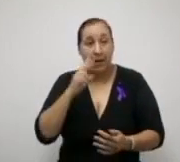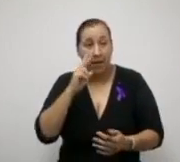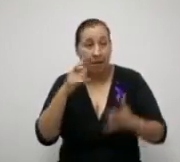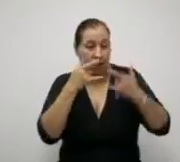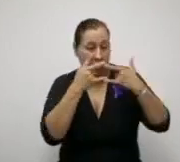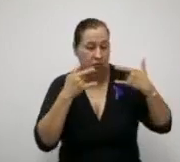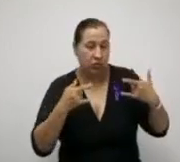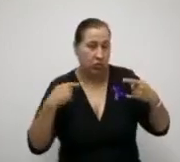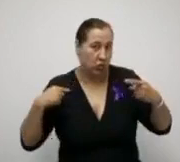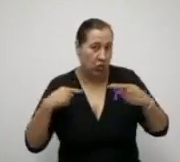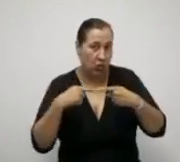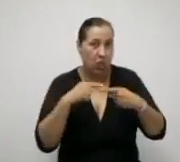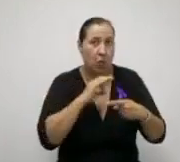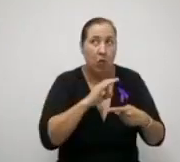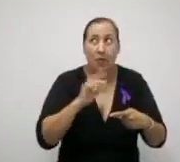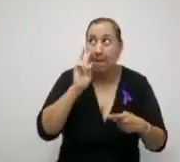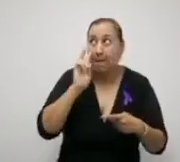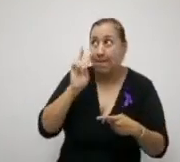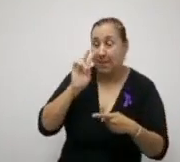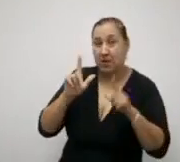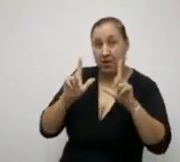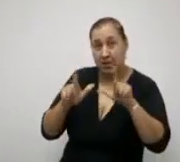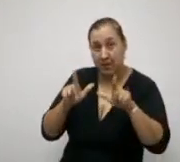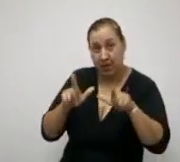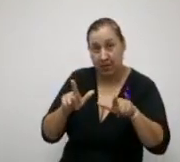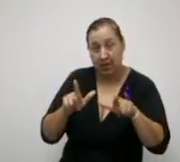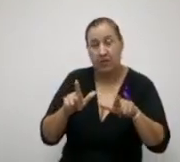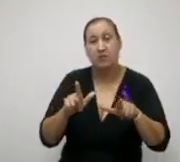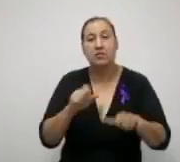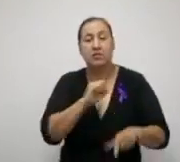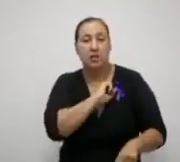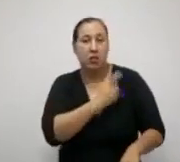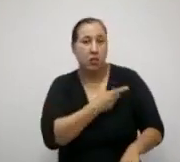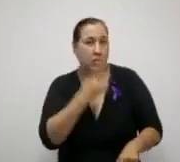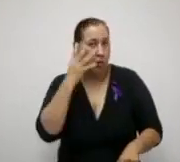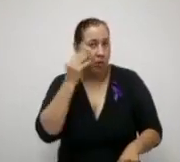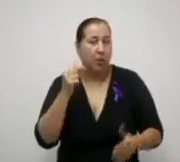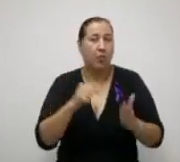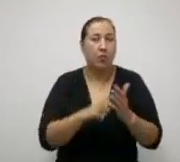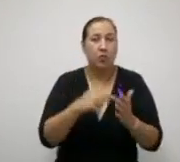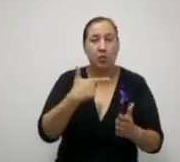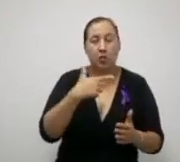esta pandemia pueden acceder a nuestro portal web en el micrositio